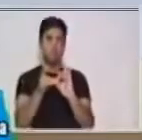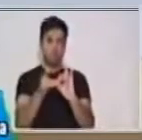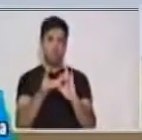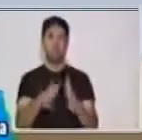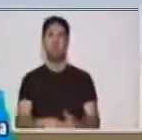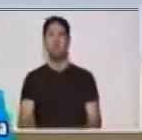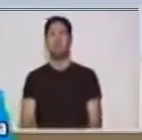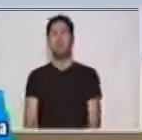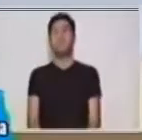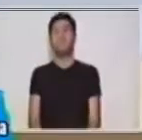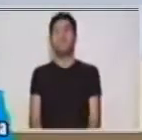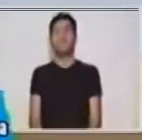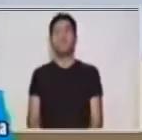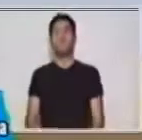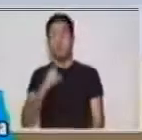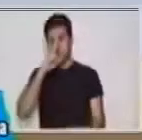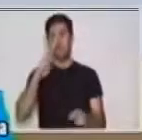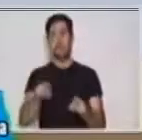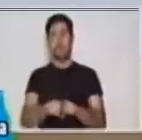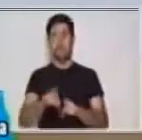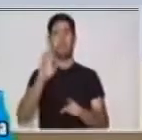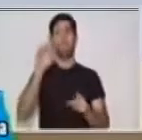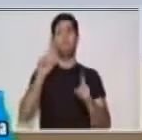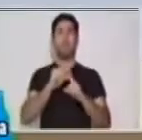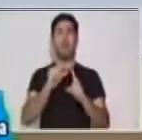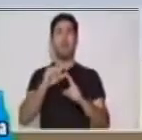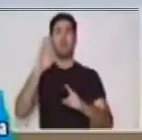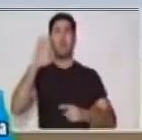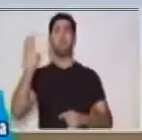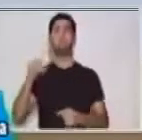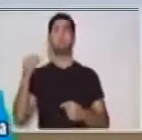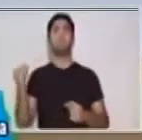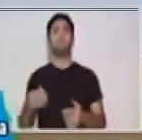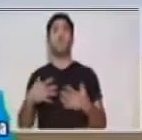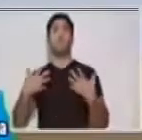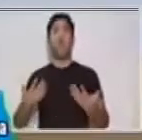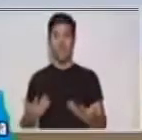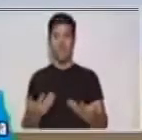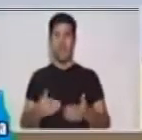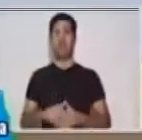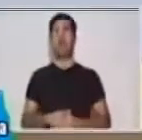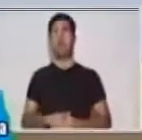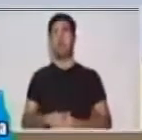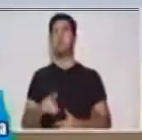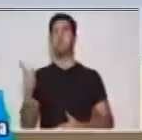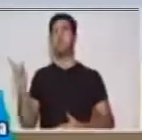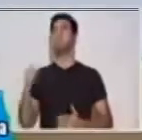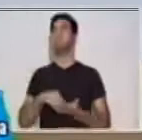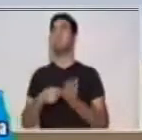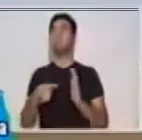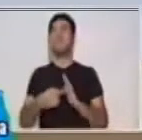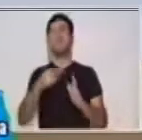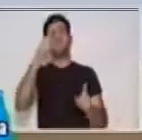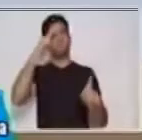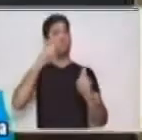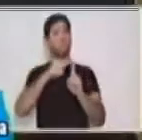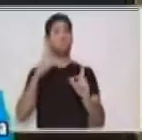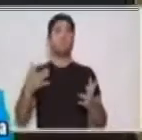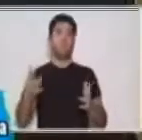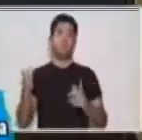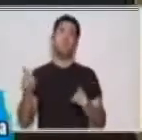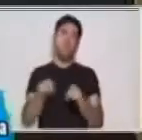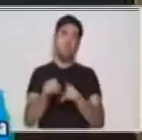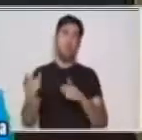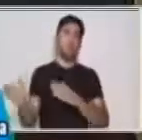conector. Utilizamos también ¿por qué? Lo tenemos acá, que indica una causa. Cuando,